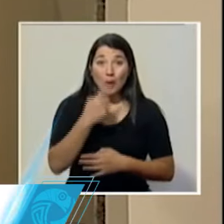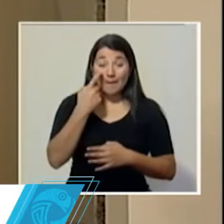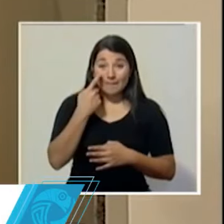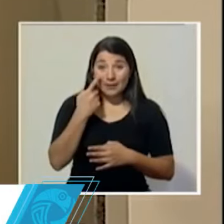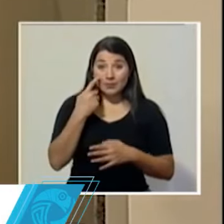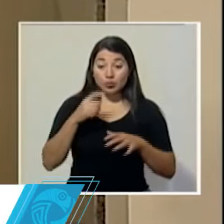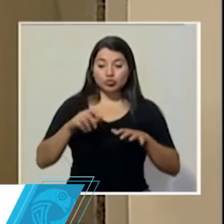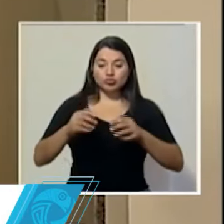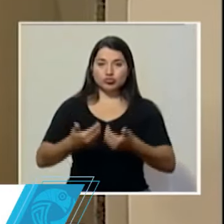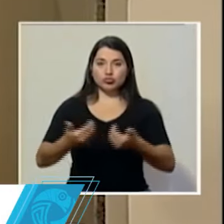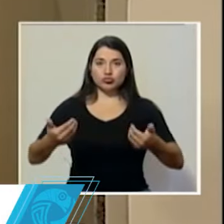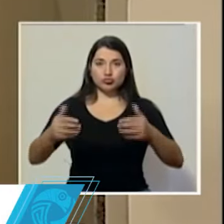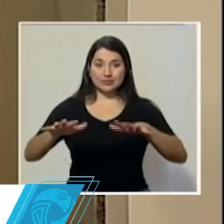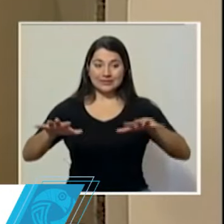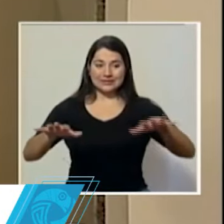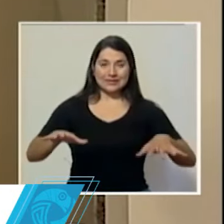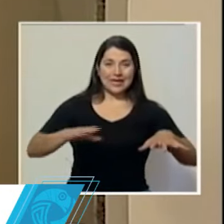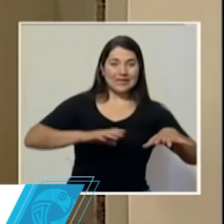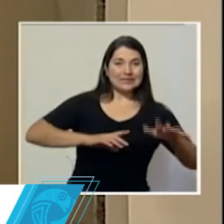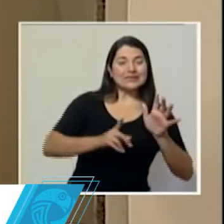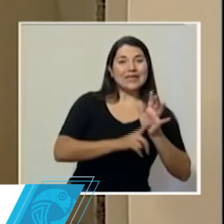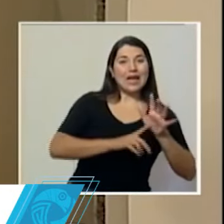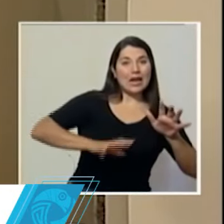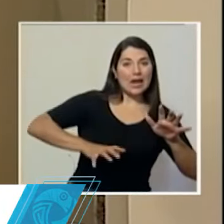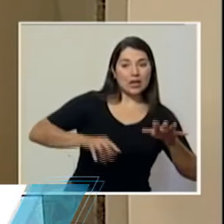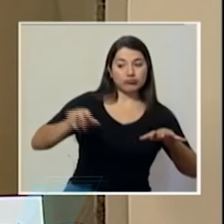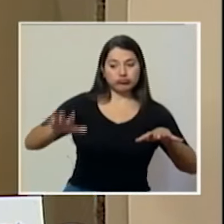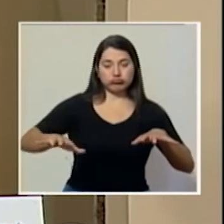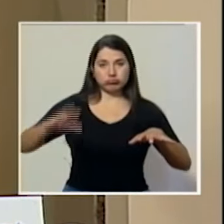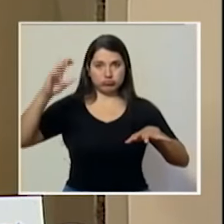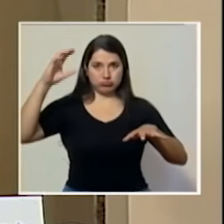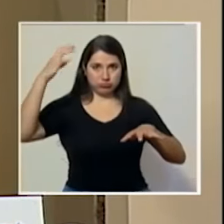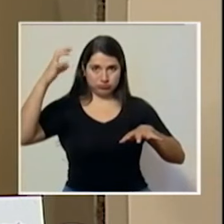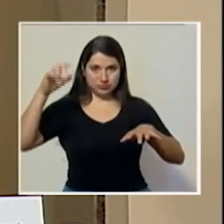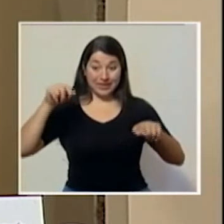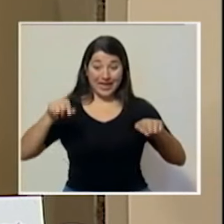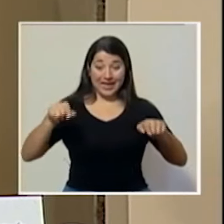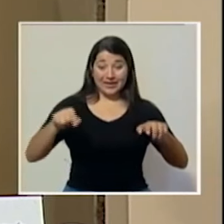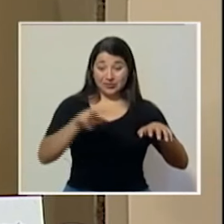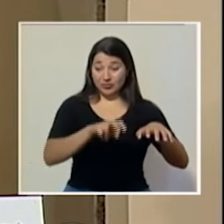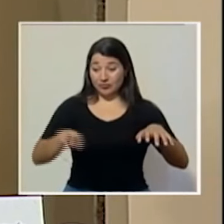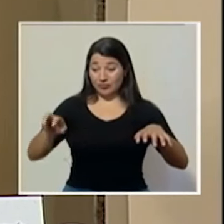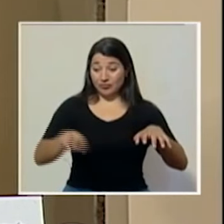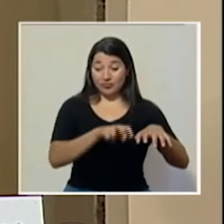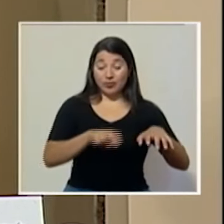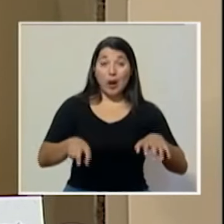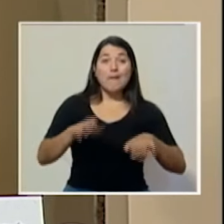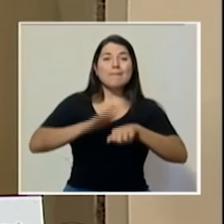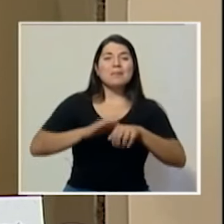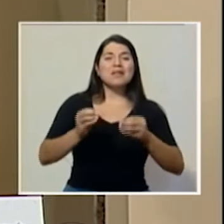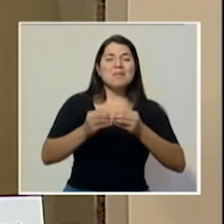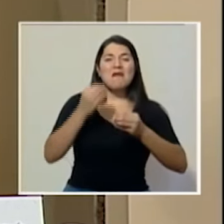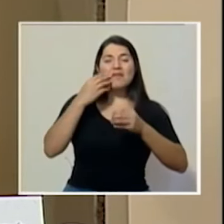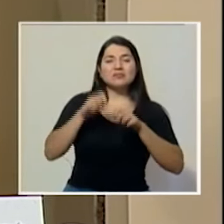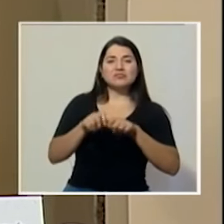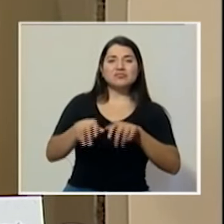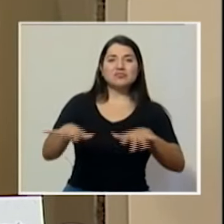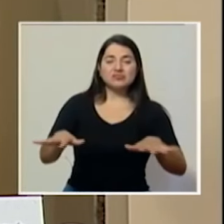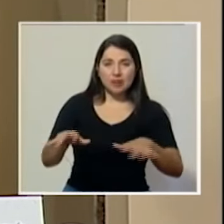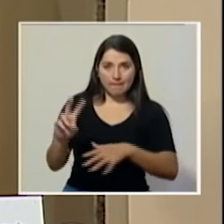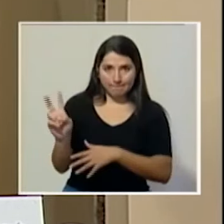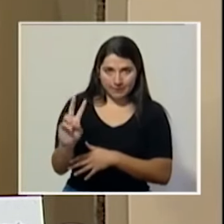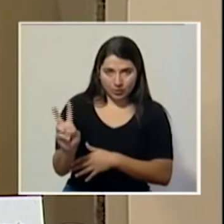diferentes zonas, una movilidad ampliada, es lo que facilita esa transmisión del virus. Para eso se ha creado una